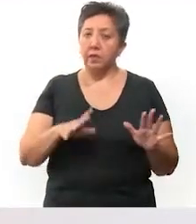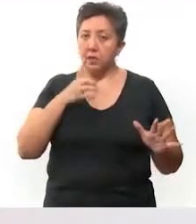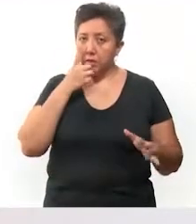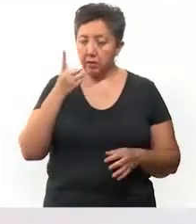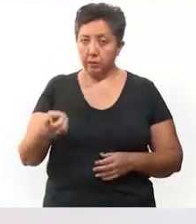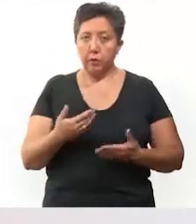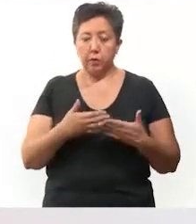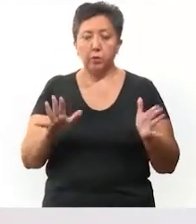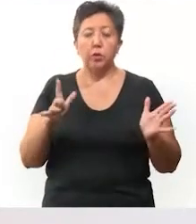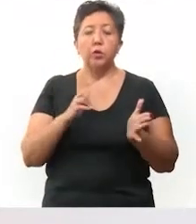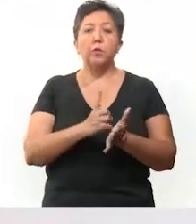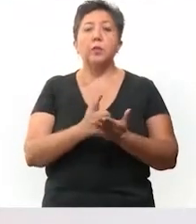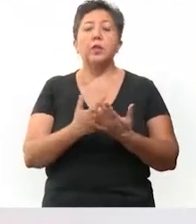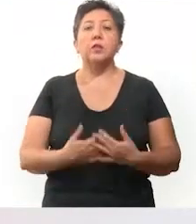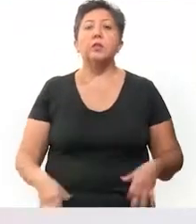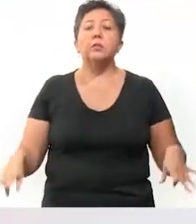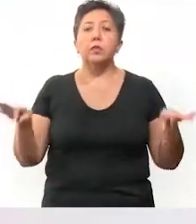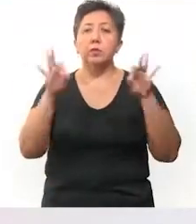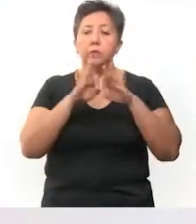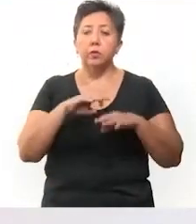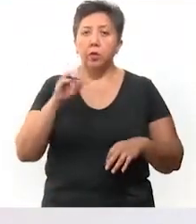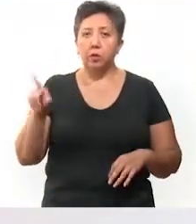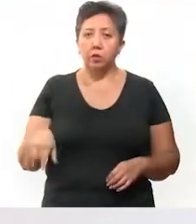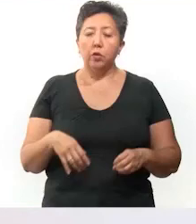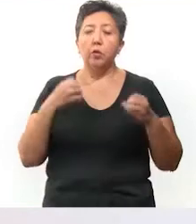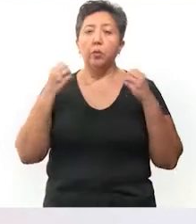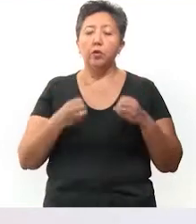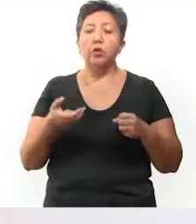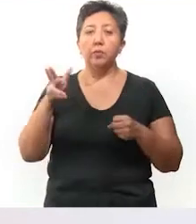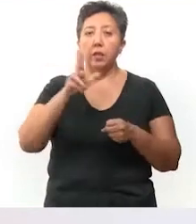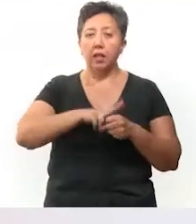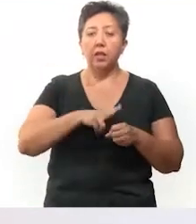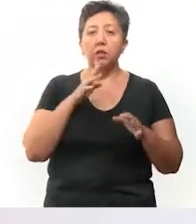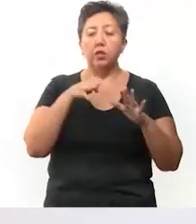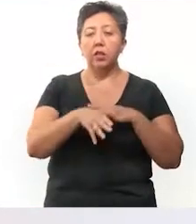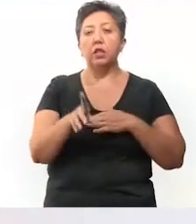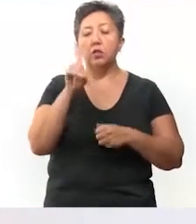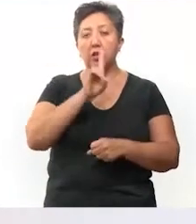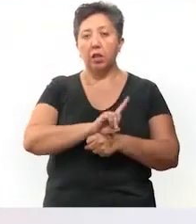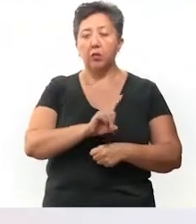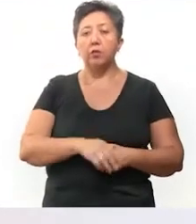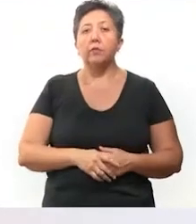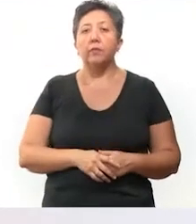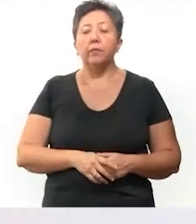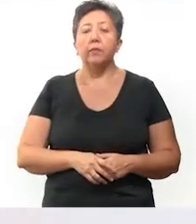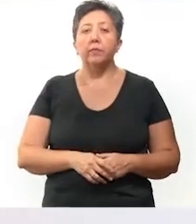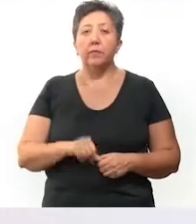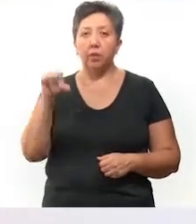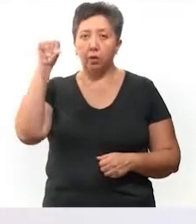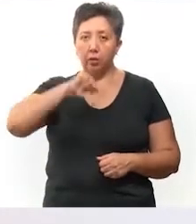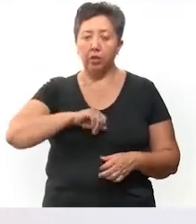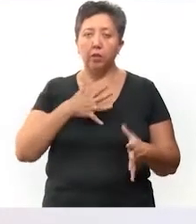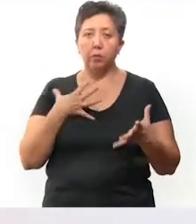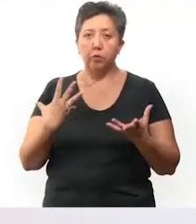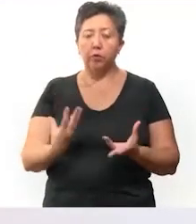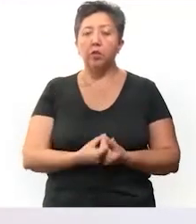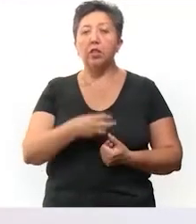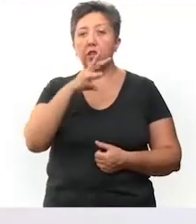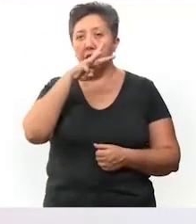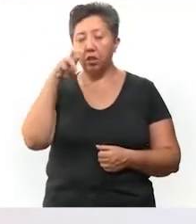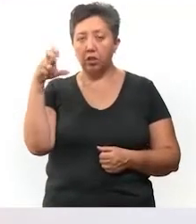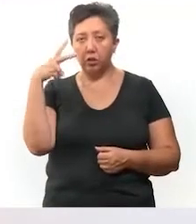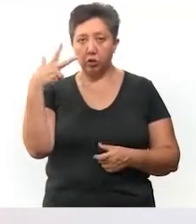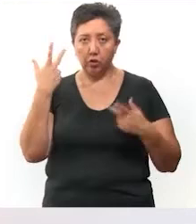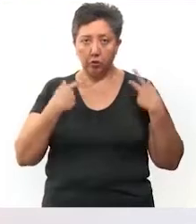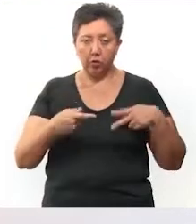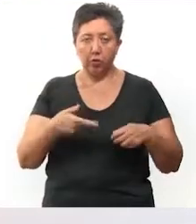ha señalado, en la reapertura económica los datos más importantes son la ocupación hospitalaria y los ingresos diarios. El día de hoy tenemos